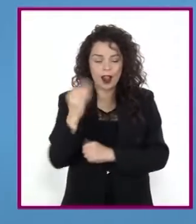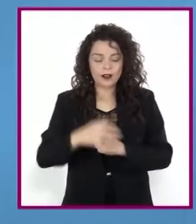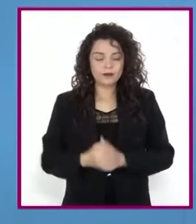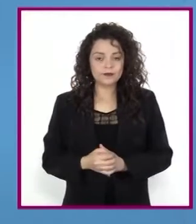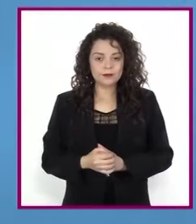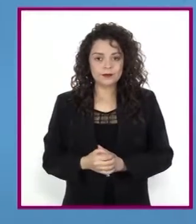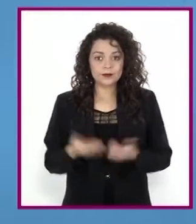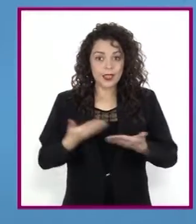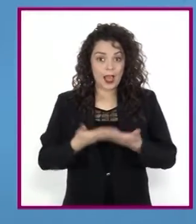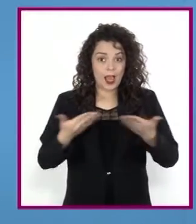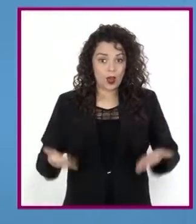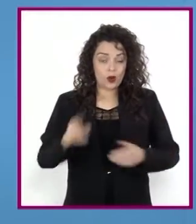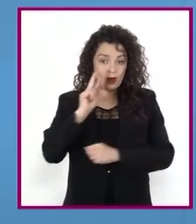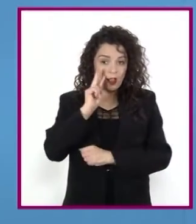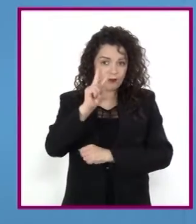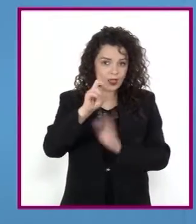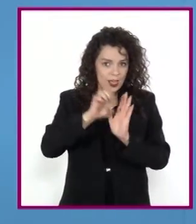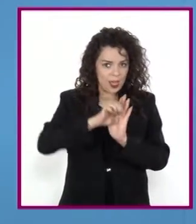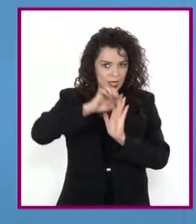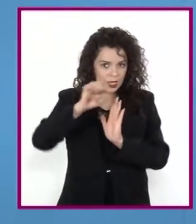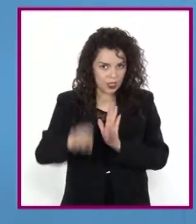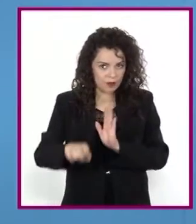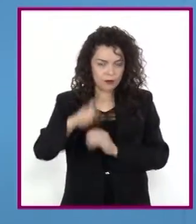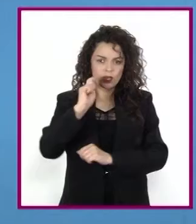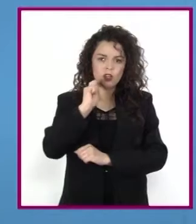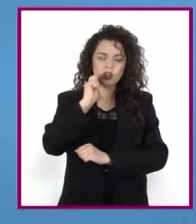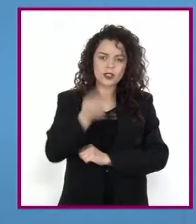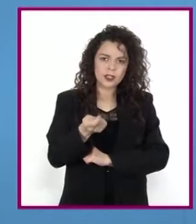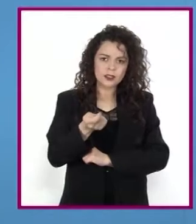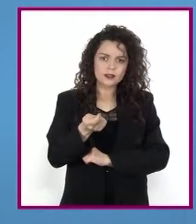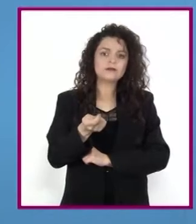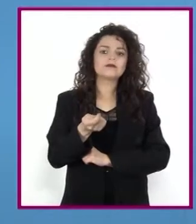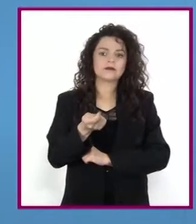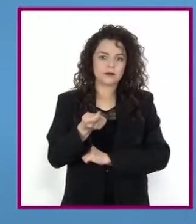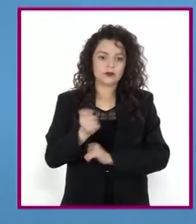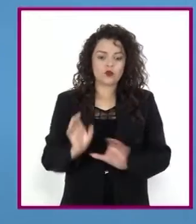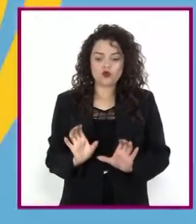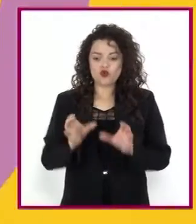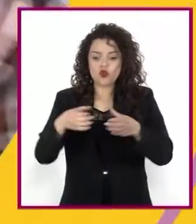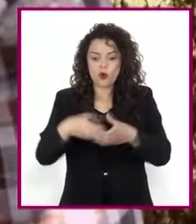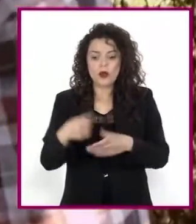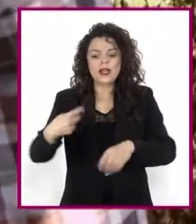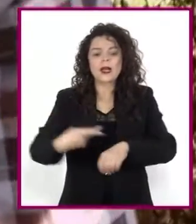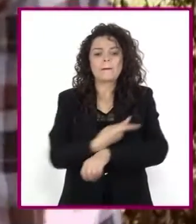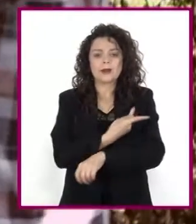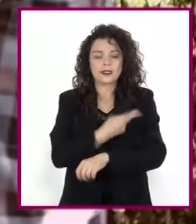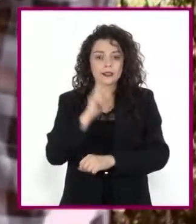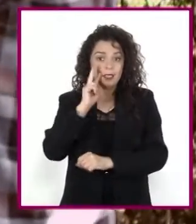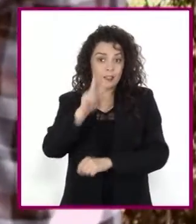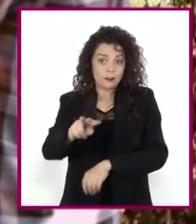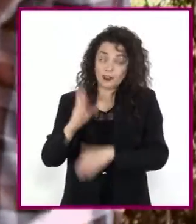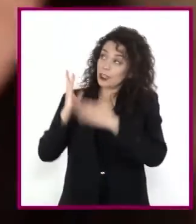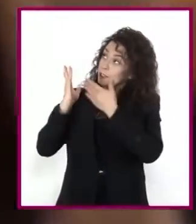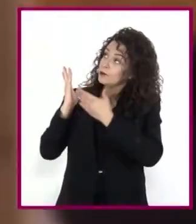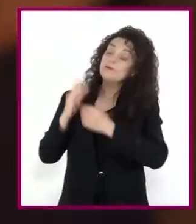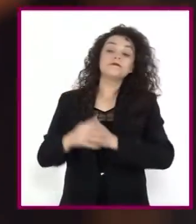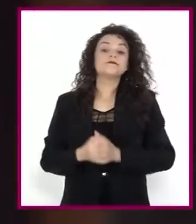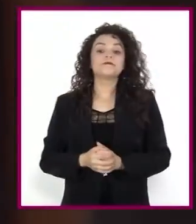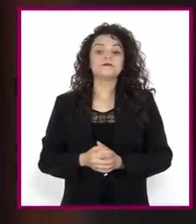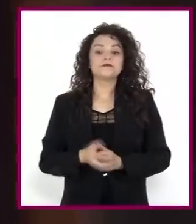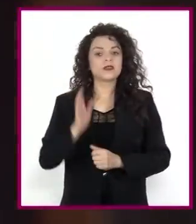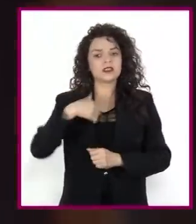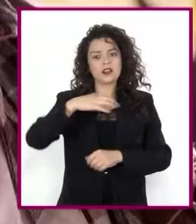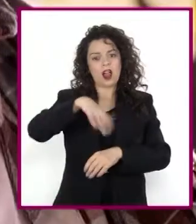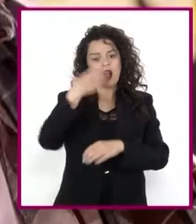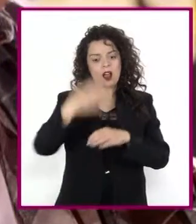Veamos y escuchemos el siguiente ejemplo que retrata la situación en una comunidad. Yo ya terminé mi olla.